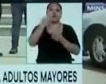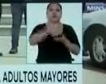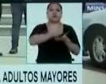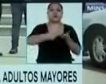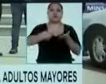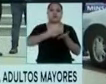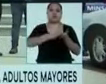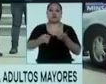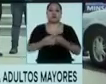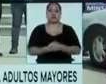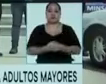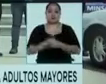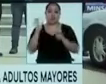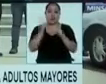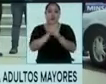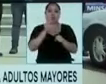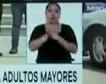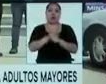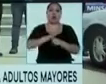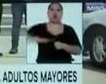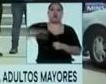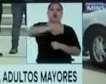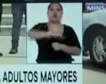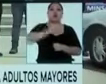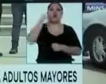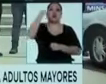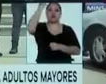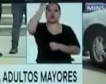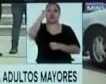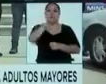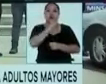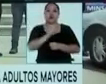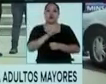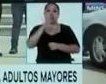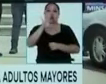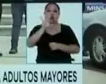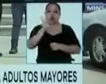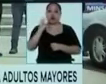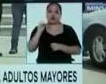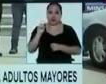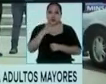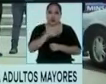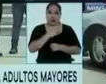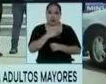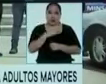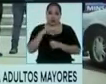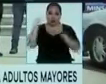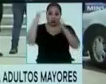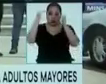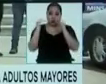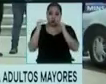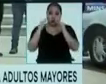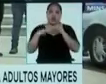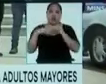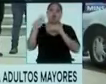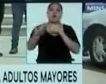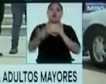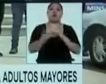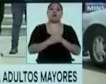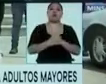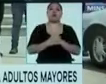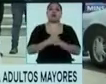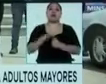año pasado en octubre, hace 6 meses, el gobierno de este maldito de Vizcarra, porque ustedes siguen con el mismo